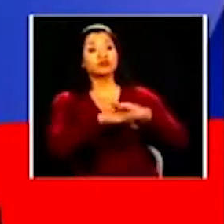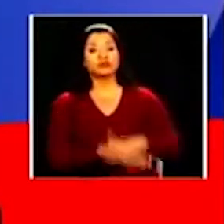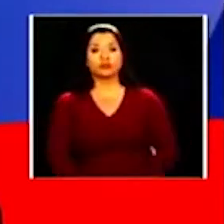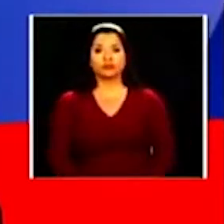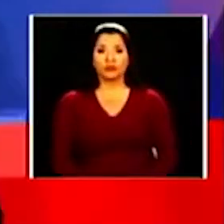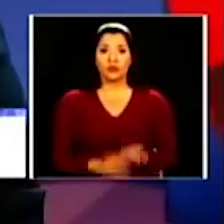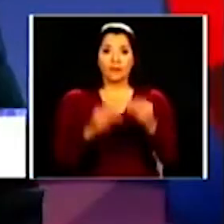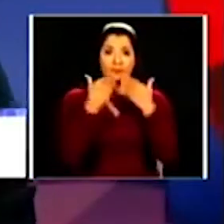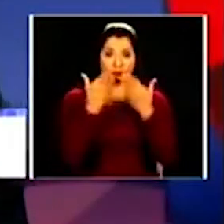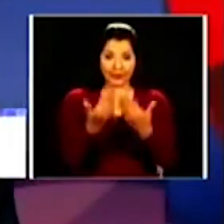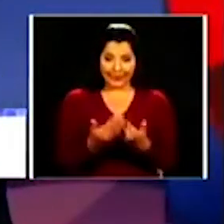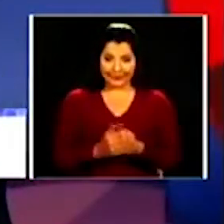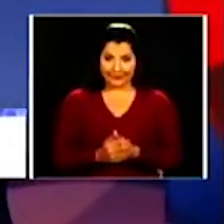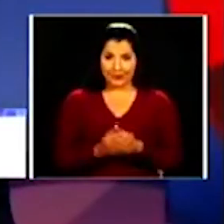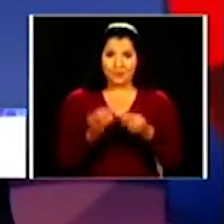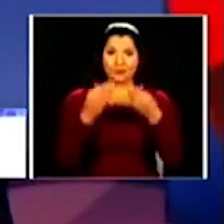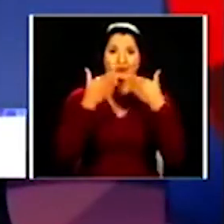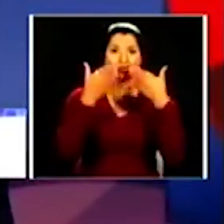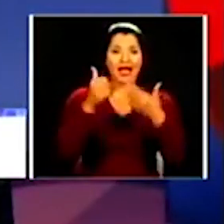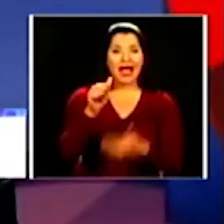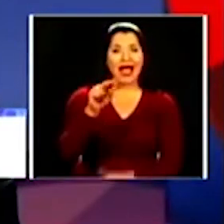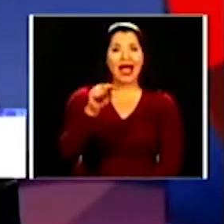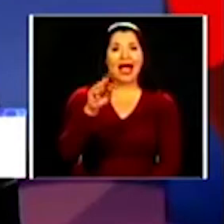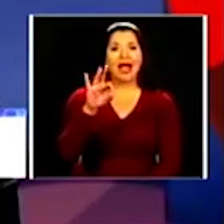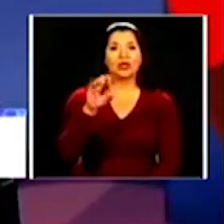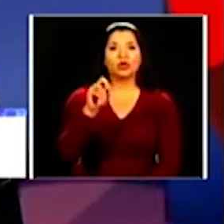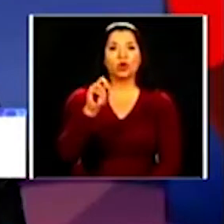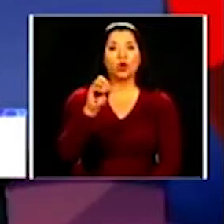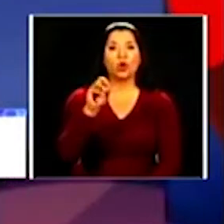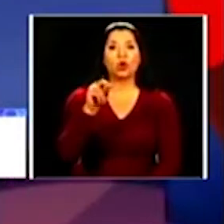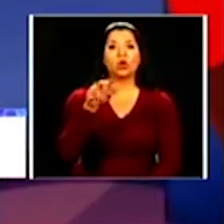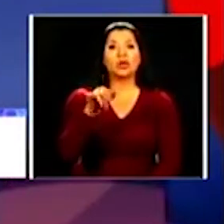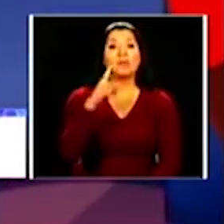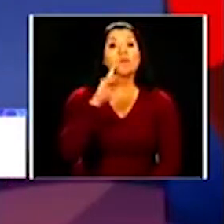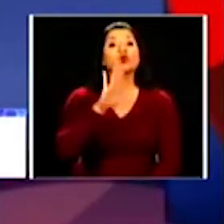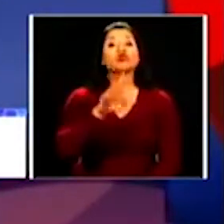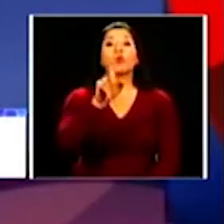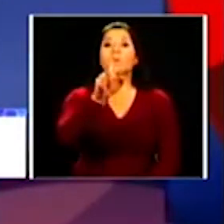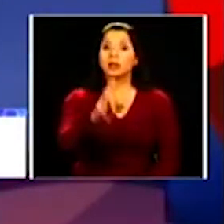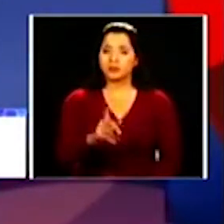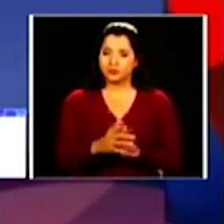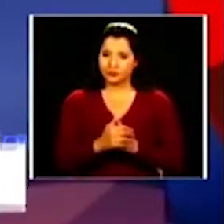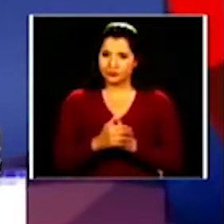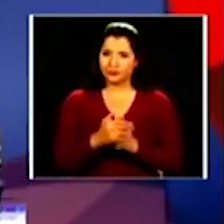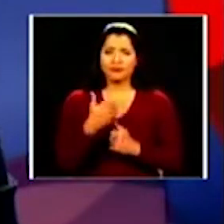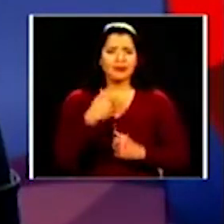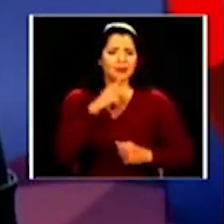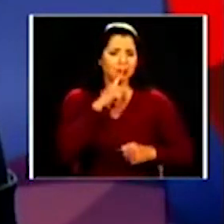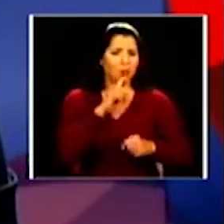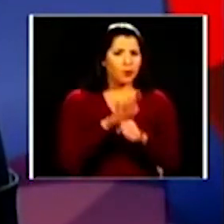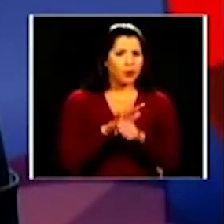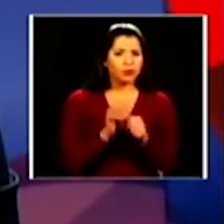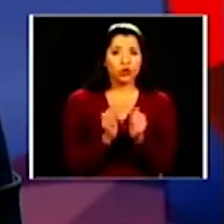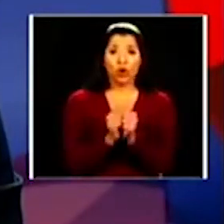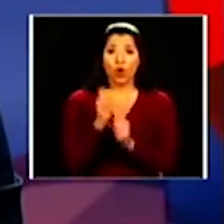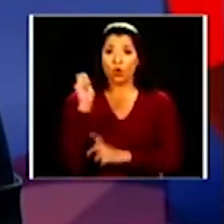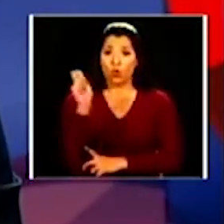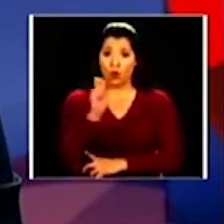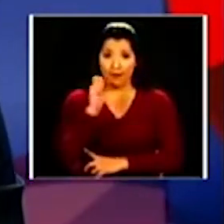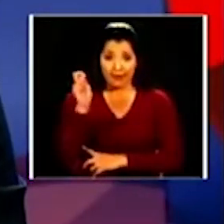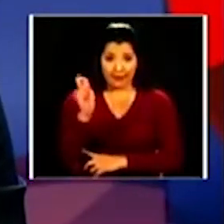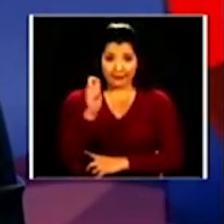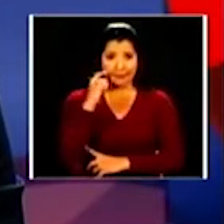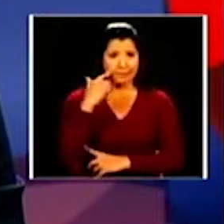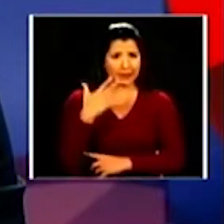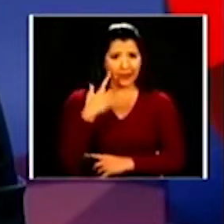Muchísimas gracias Anthony por tu consulta, y tenemos un compromiso profundo con Guanacaste para